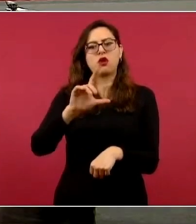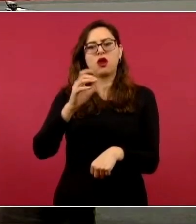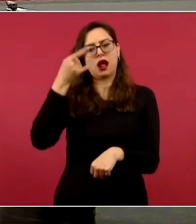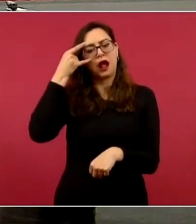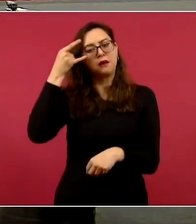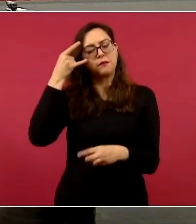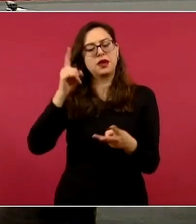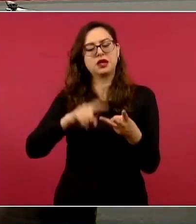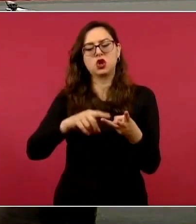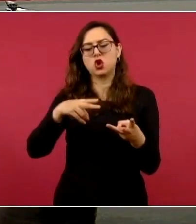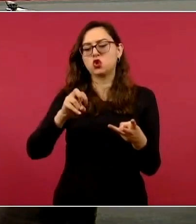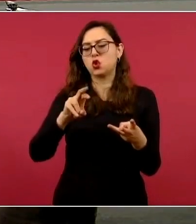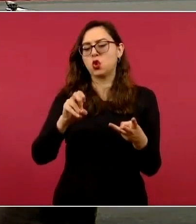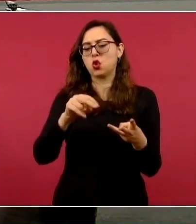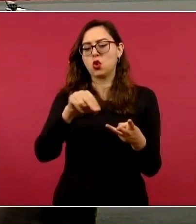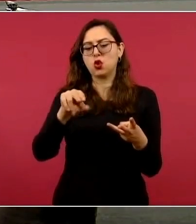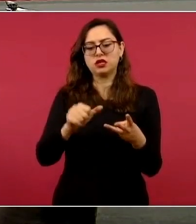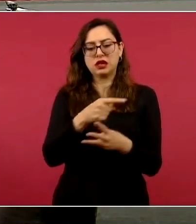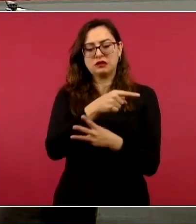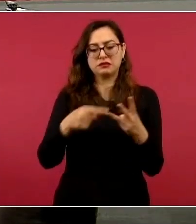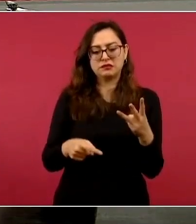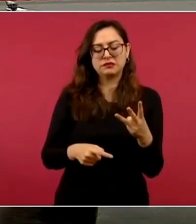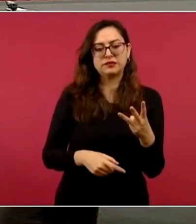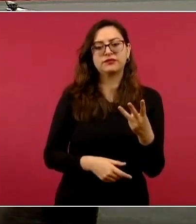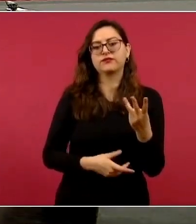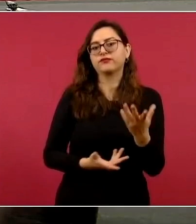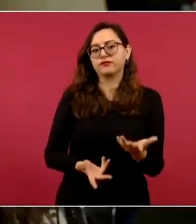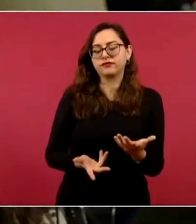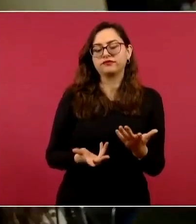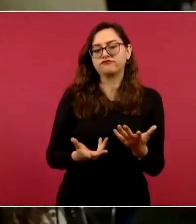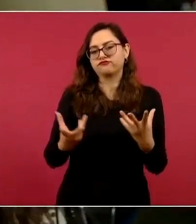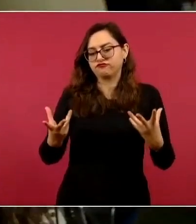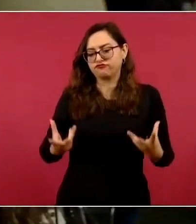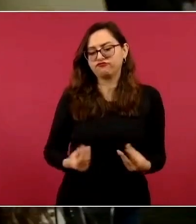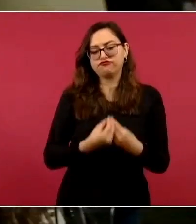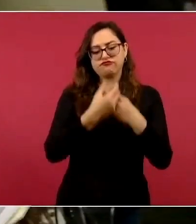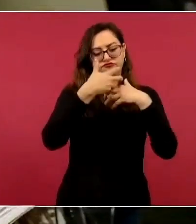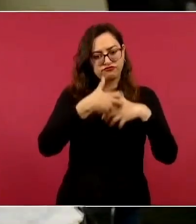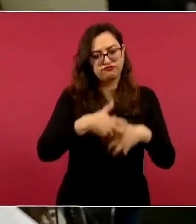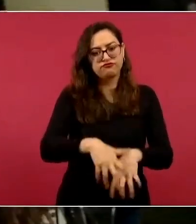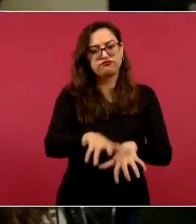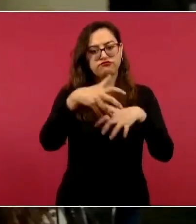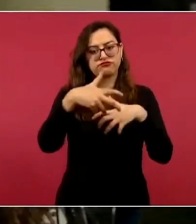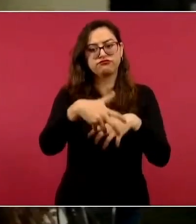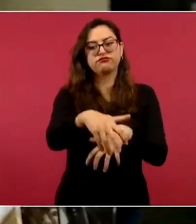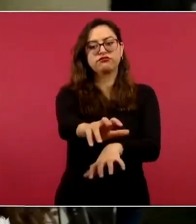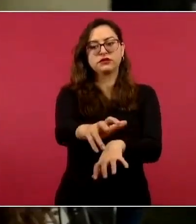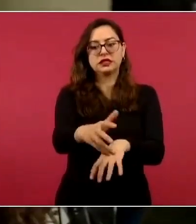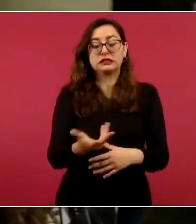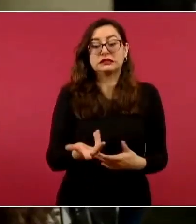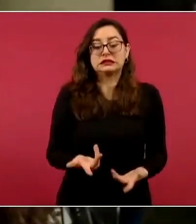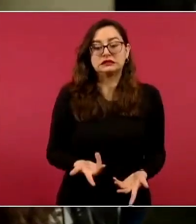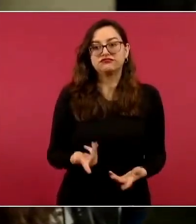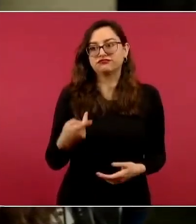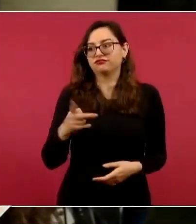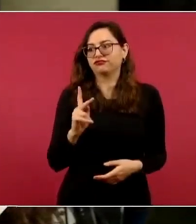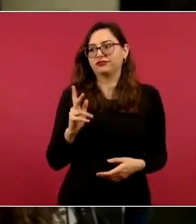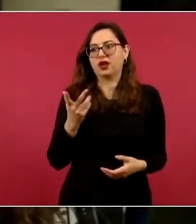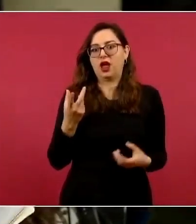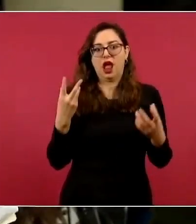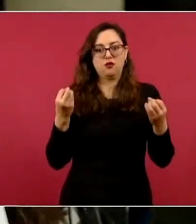Noroña, y tuvieron que regresarse hacia el punto donde usted arrancó la marcha. Se mostró entonces